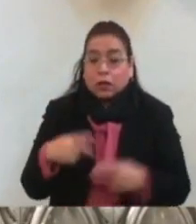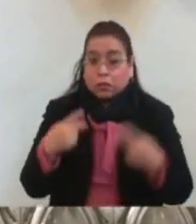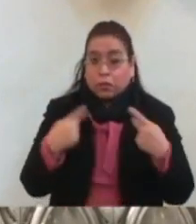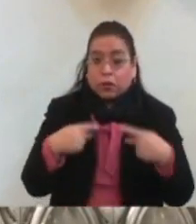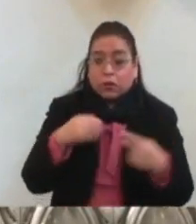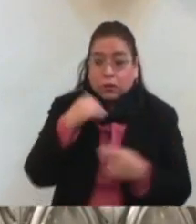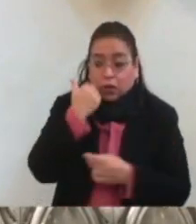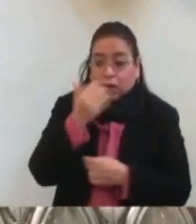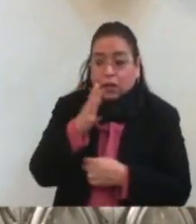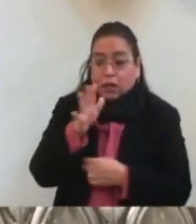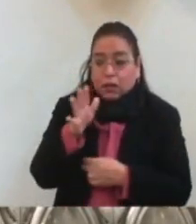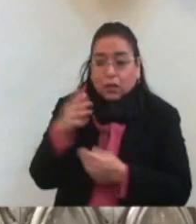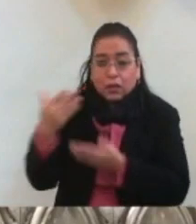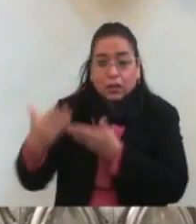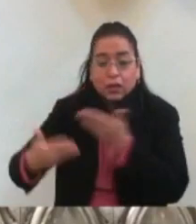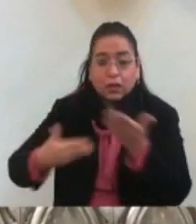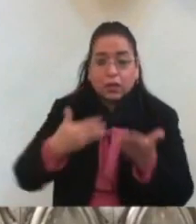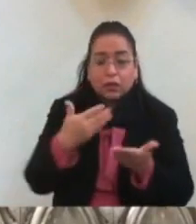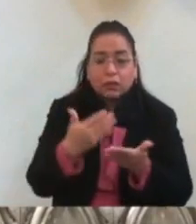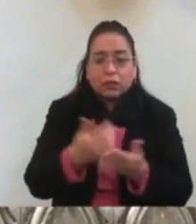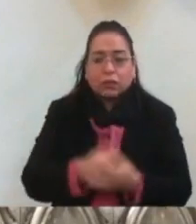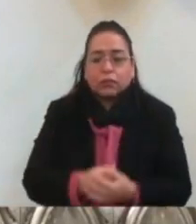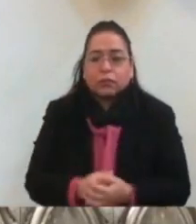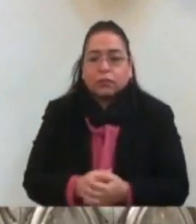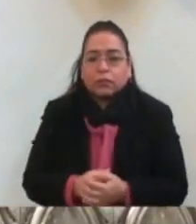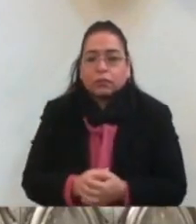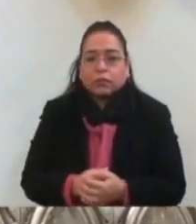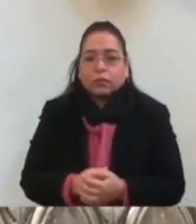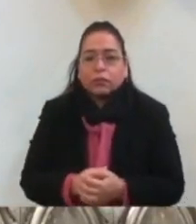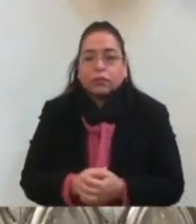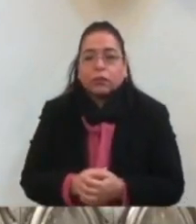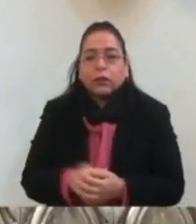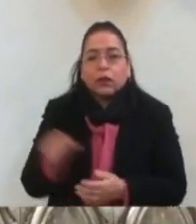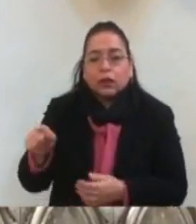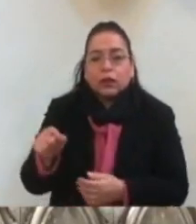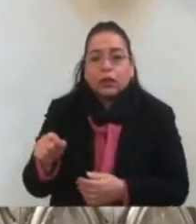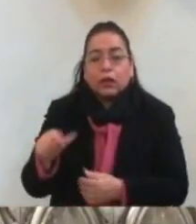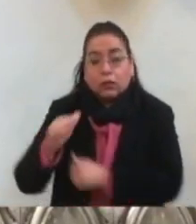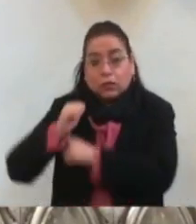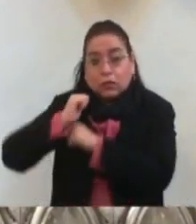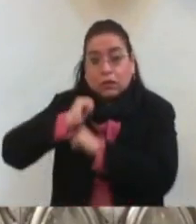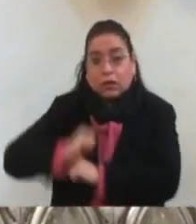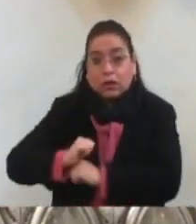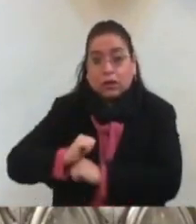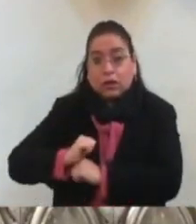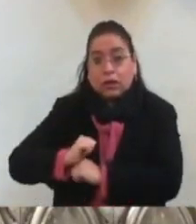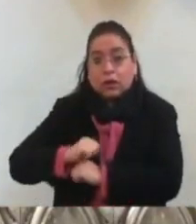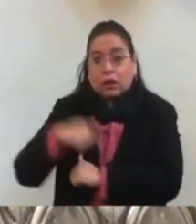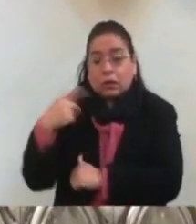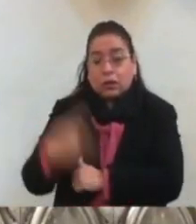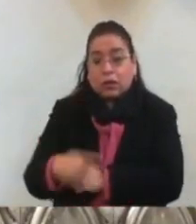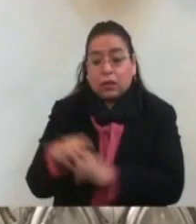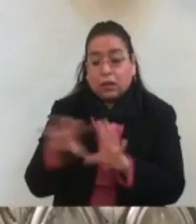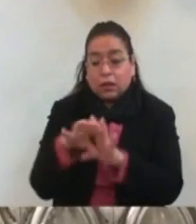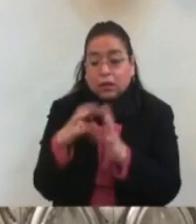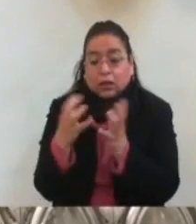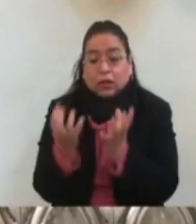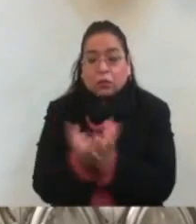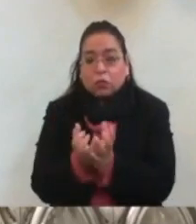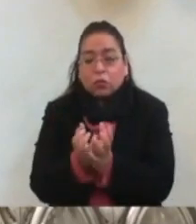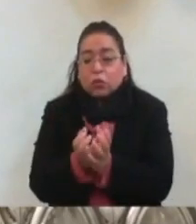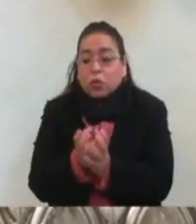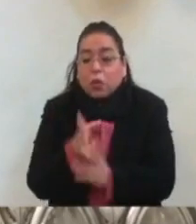estén cercanas desarrollen la creatividad para resolver estos